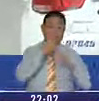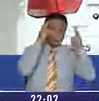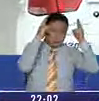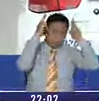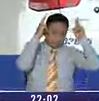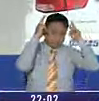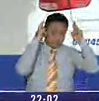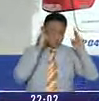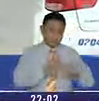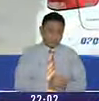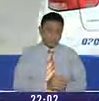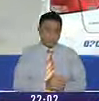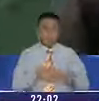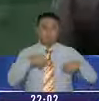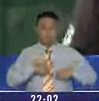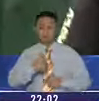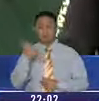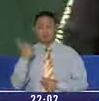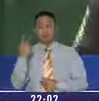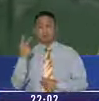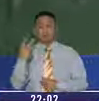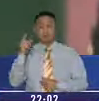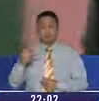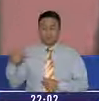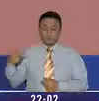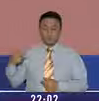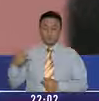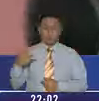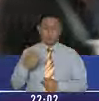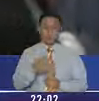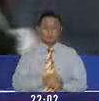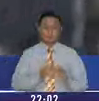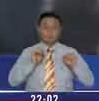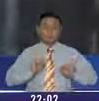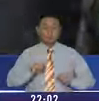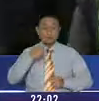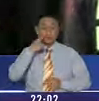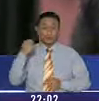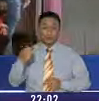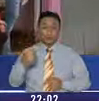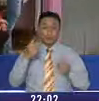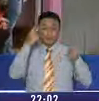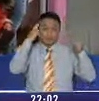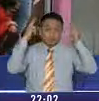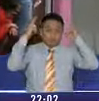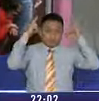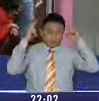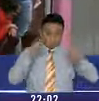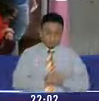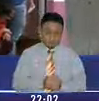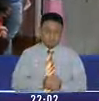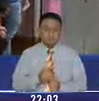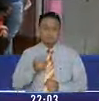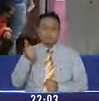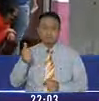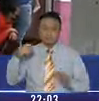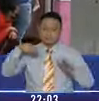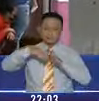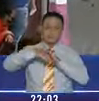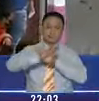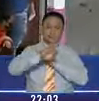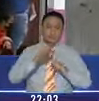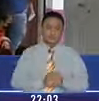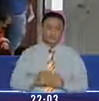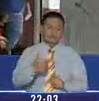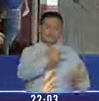sin imaginarse que era seguido de cerca por sus verdugos. Cuando el peluquero se disponía a jugar con las tijeras, un sujeto habría ingresado